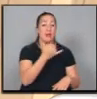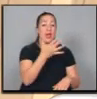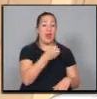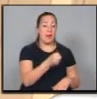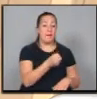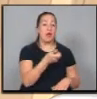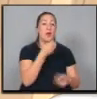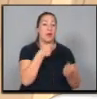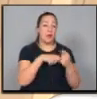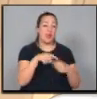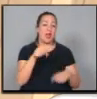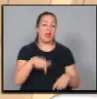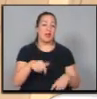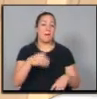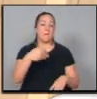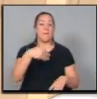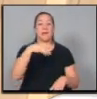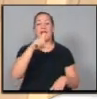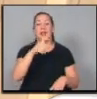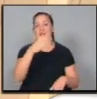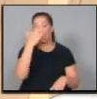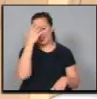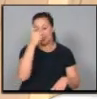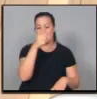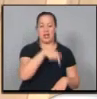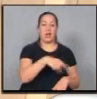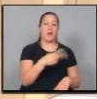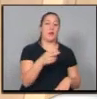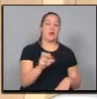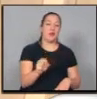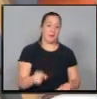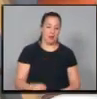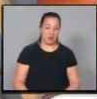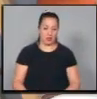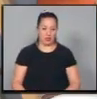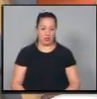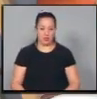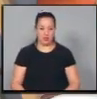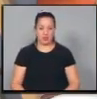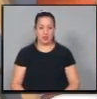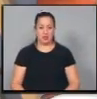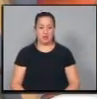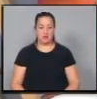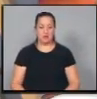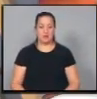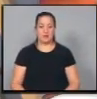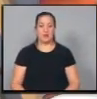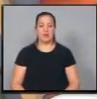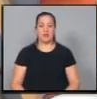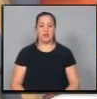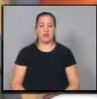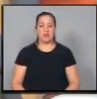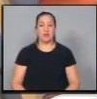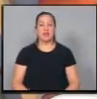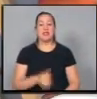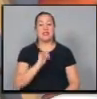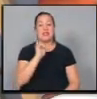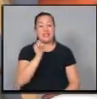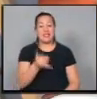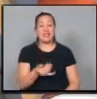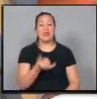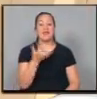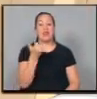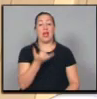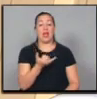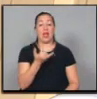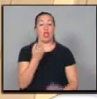acá en el mercado central, lo vendían a 15 y acá a 20. No es lo que pasa hoy. Ahora, lo que sí hay que tener en cuenta es que hay dos